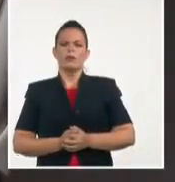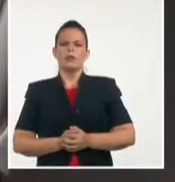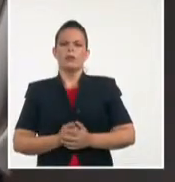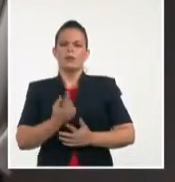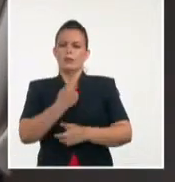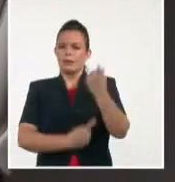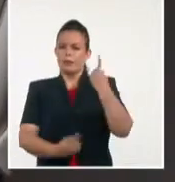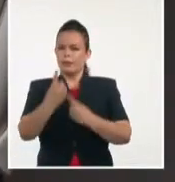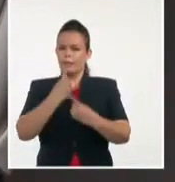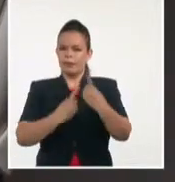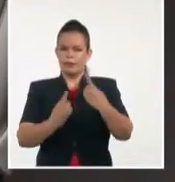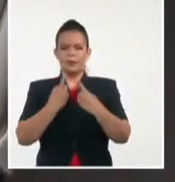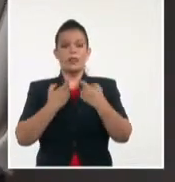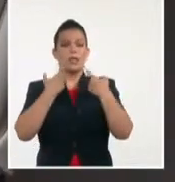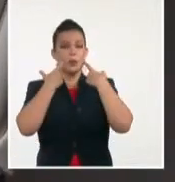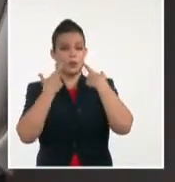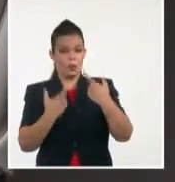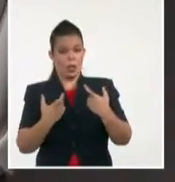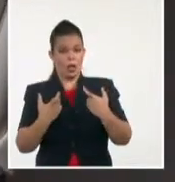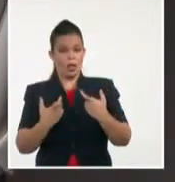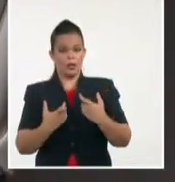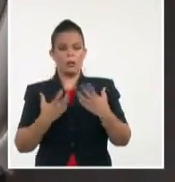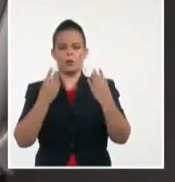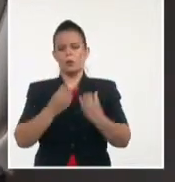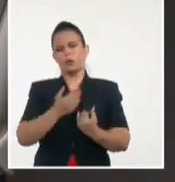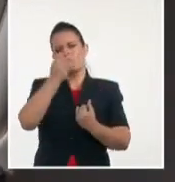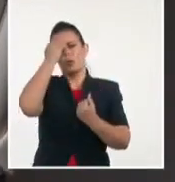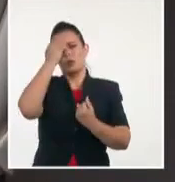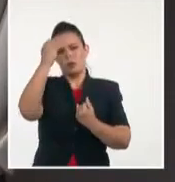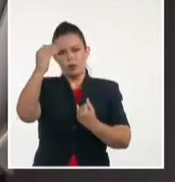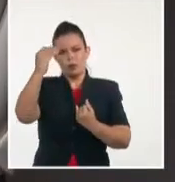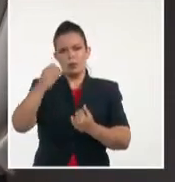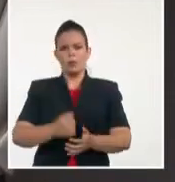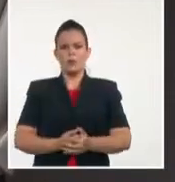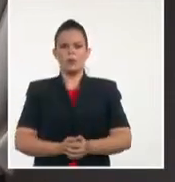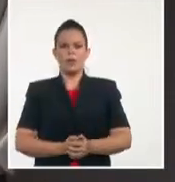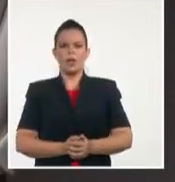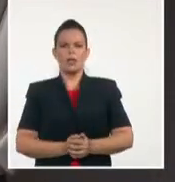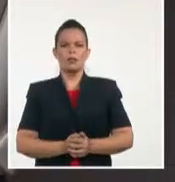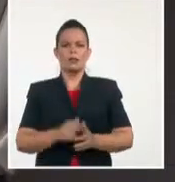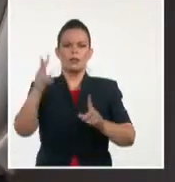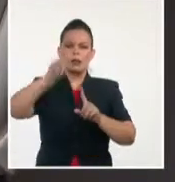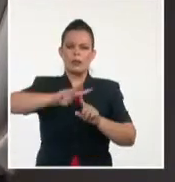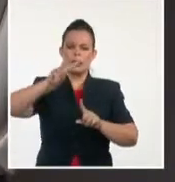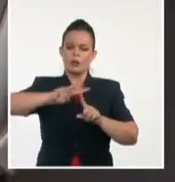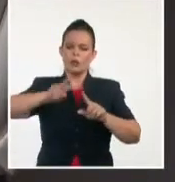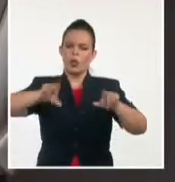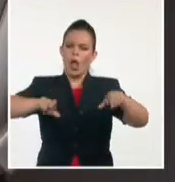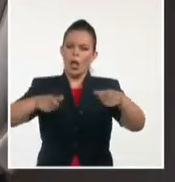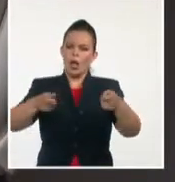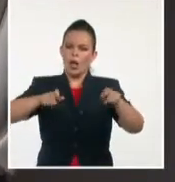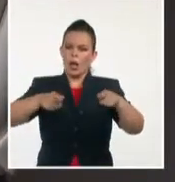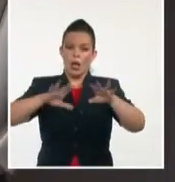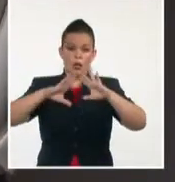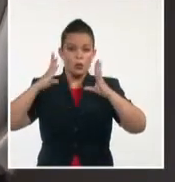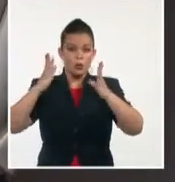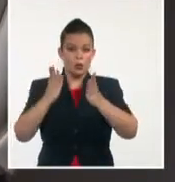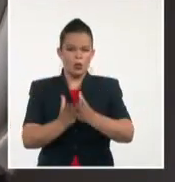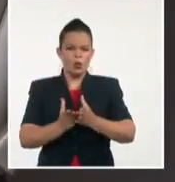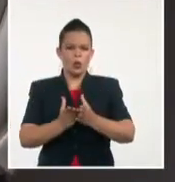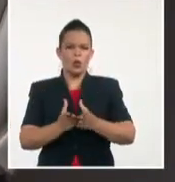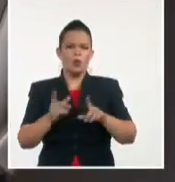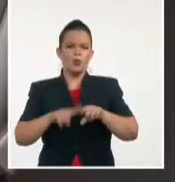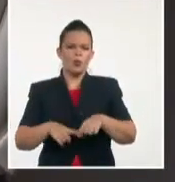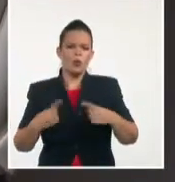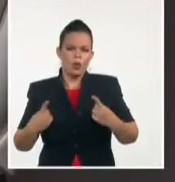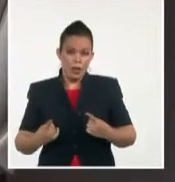que agradecemos mucho los medios de comunicación y también la población, y que viene hacia adelante, es la manera tan activa en la que